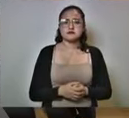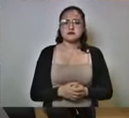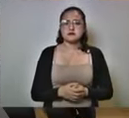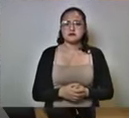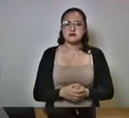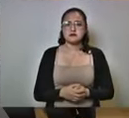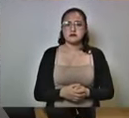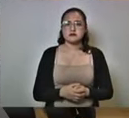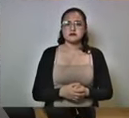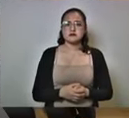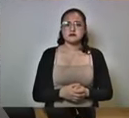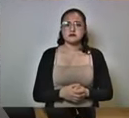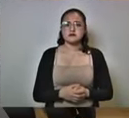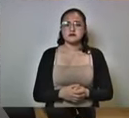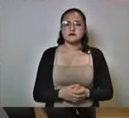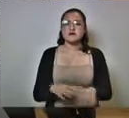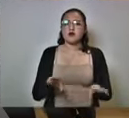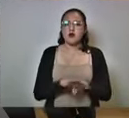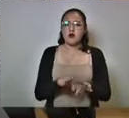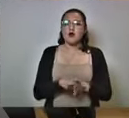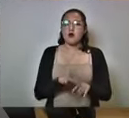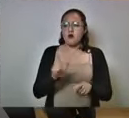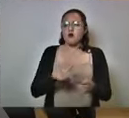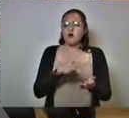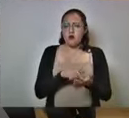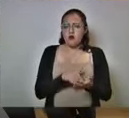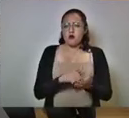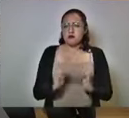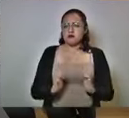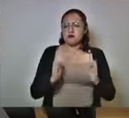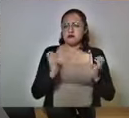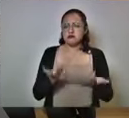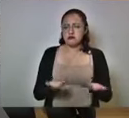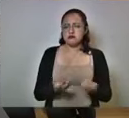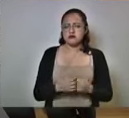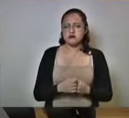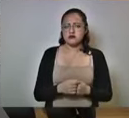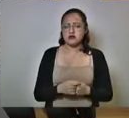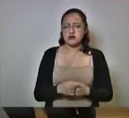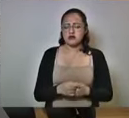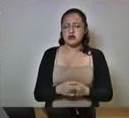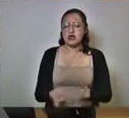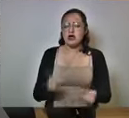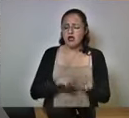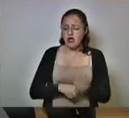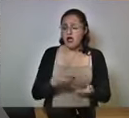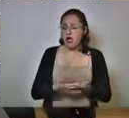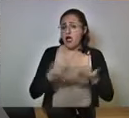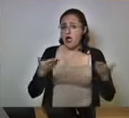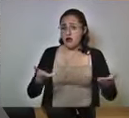como infraestructura física, sin infraestructura médica. Ahora estamos